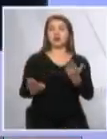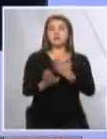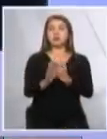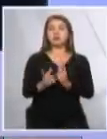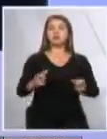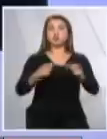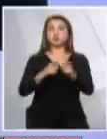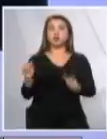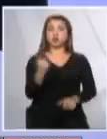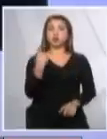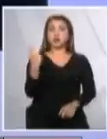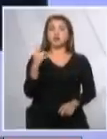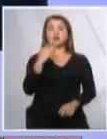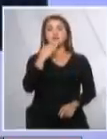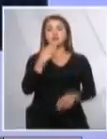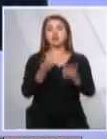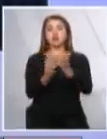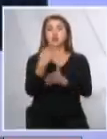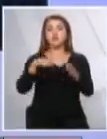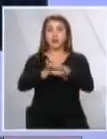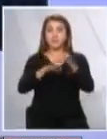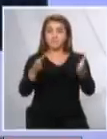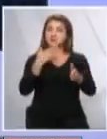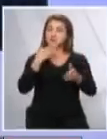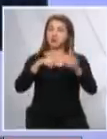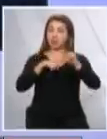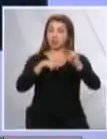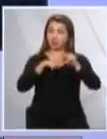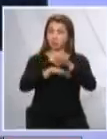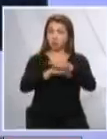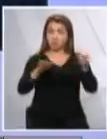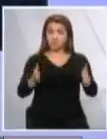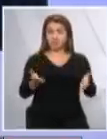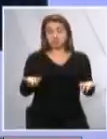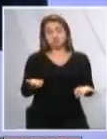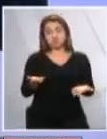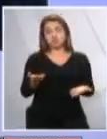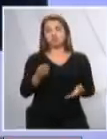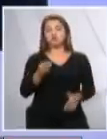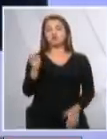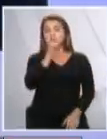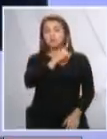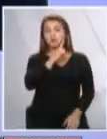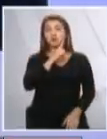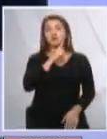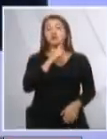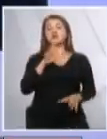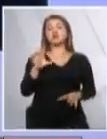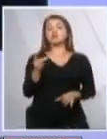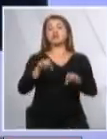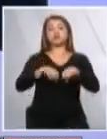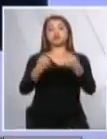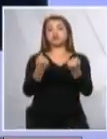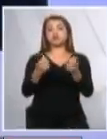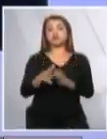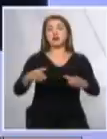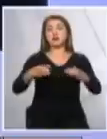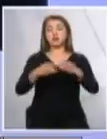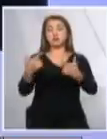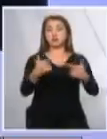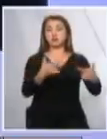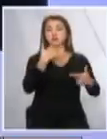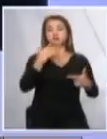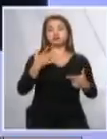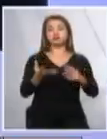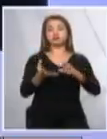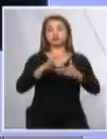Consejo General y de la nueva mesa y de la antigua mesa, pero creo que finalmente va a terminar destruyendo el partido, porque creo